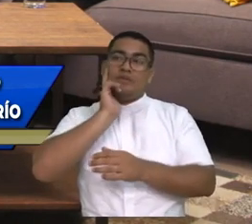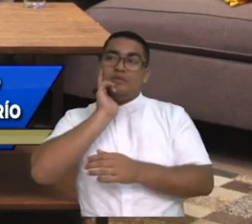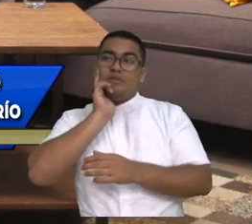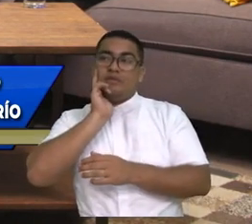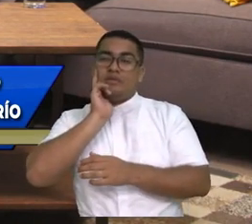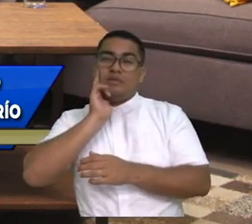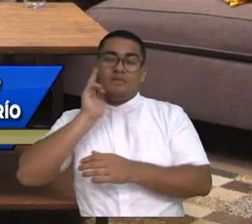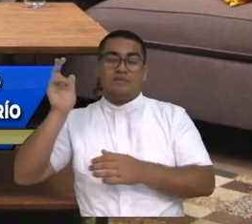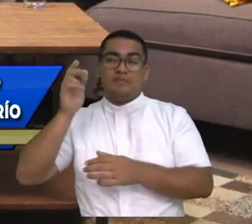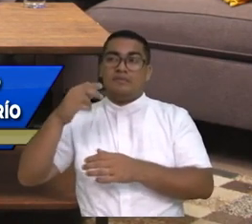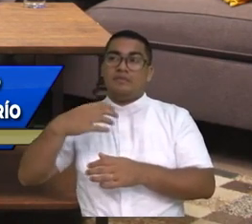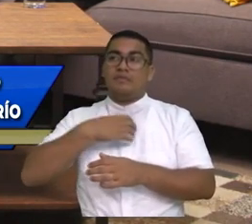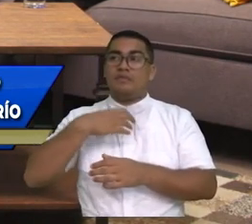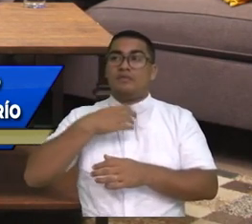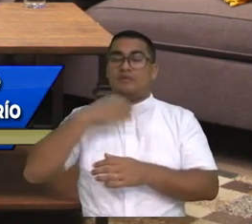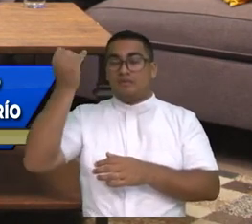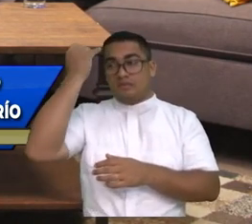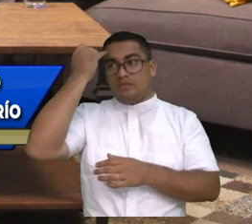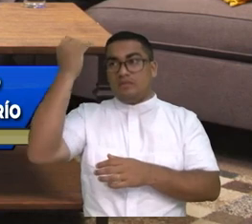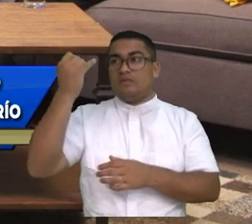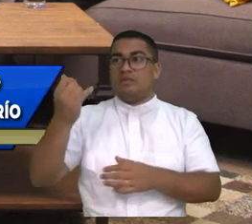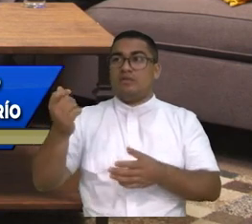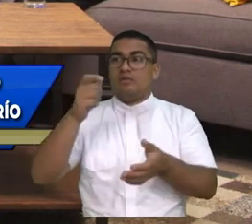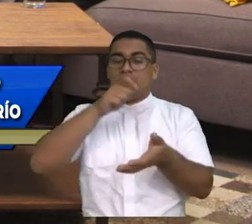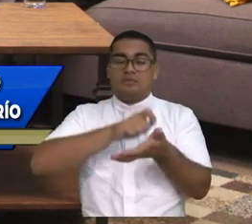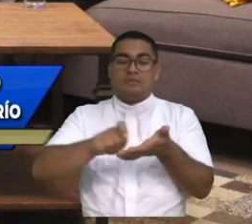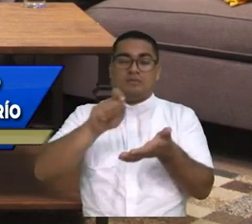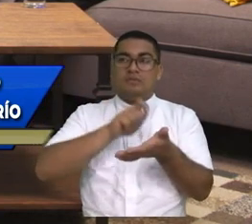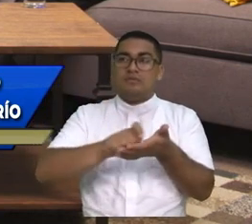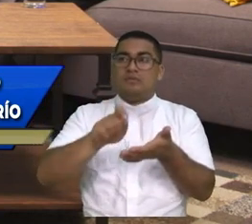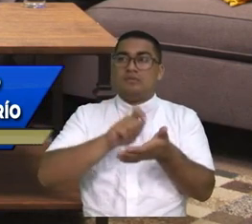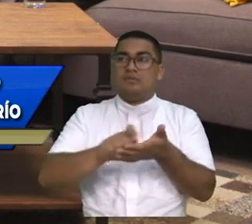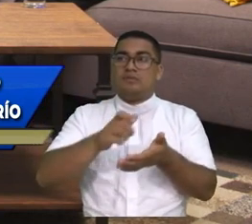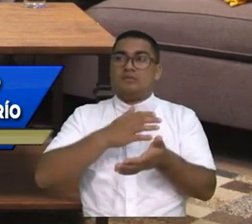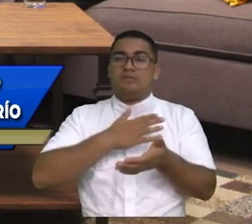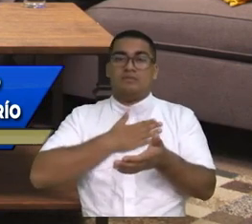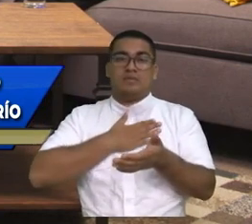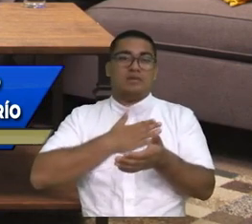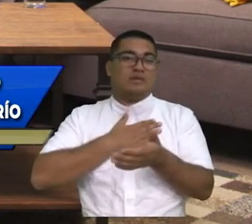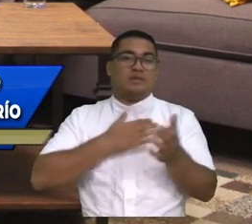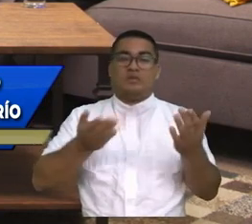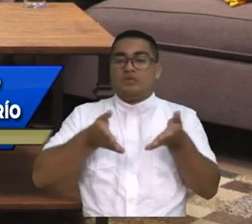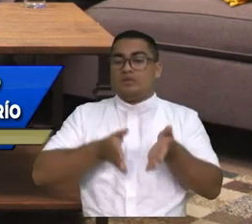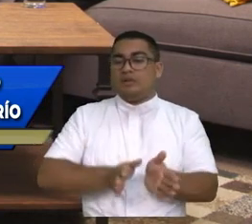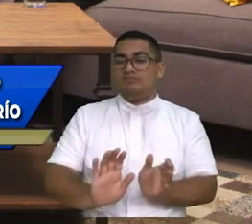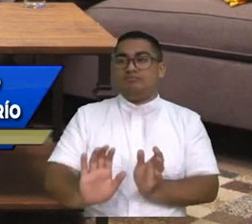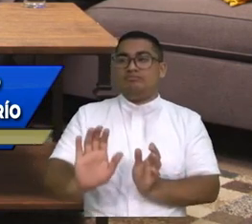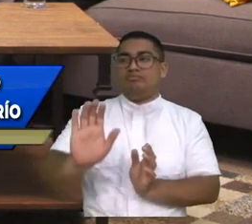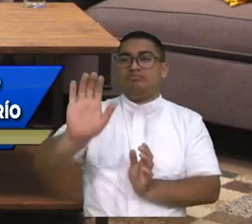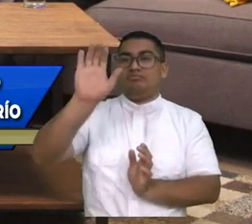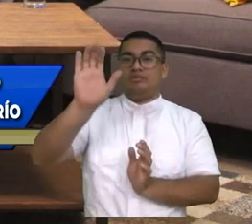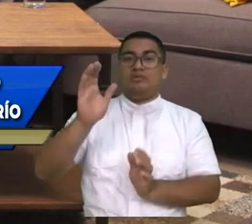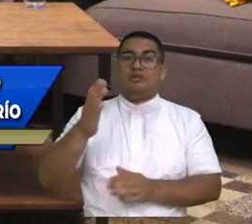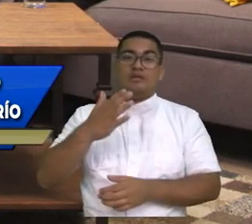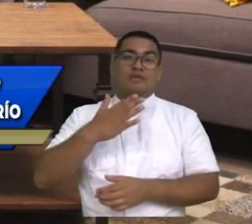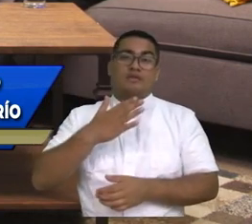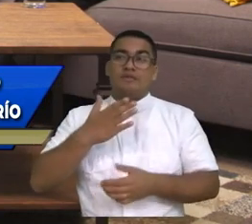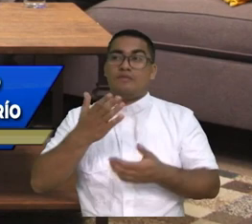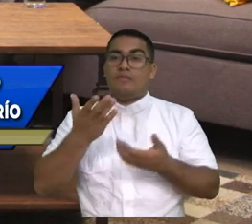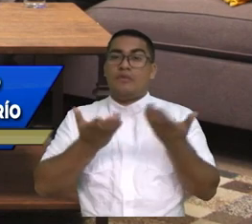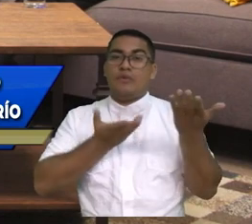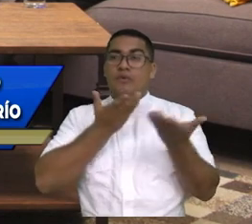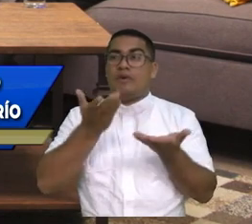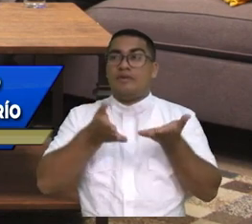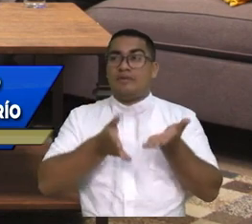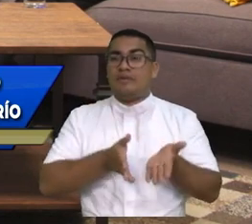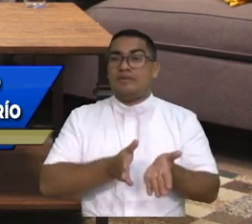Y el mismo Darío decía, para mí escribir ha sido algo orgánico, de nacimiento. O sea, él nació poeta. Recordemos que